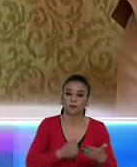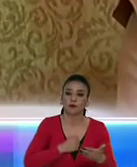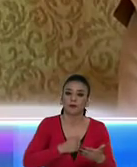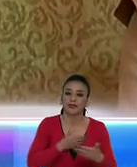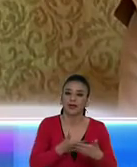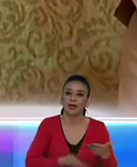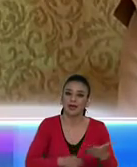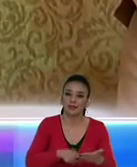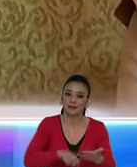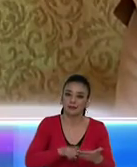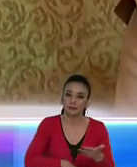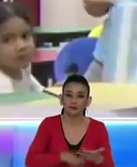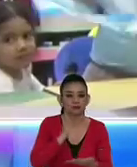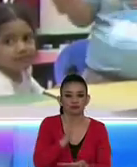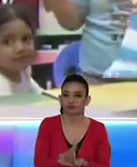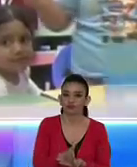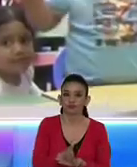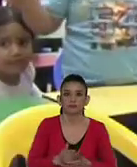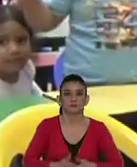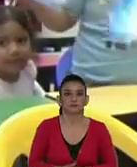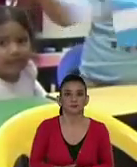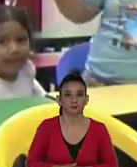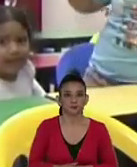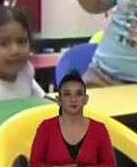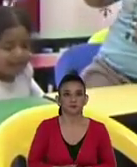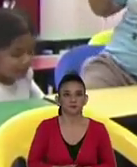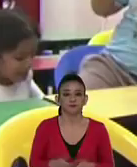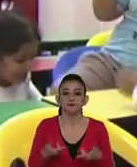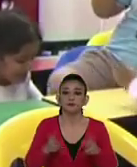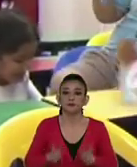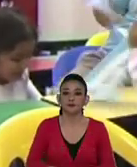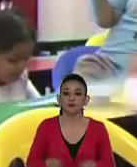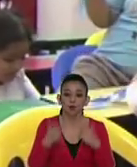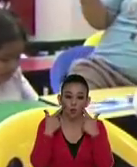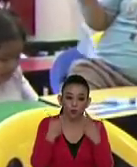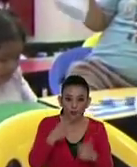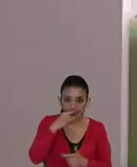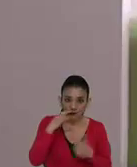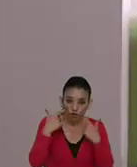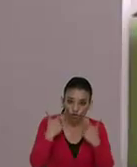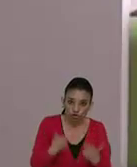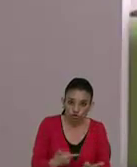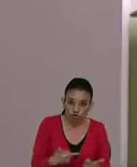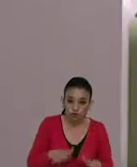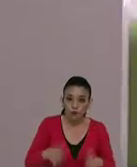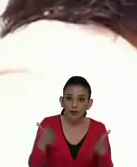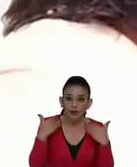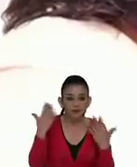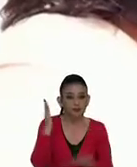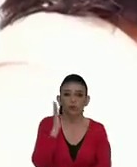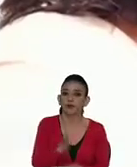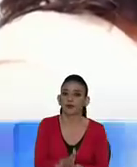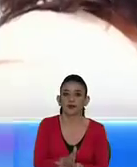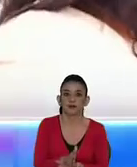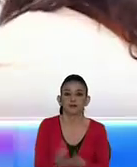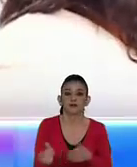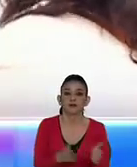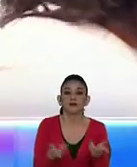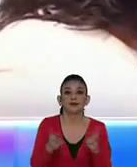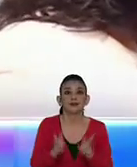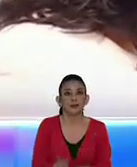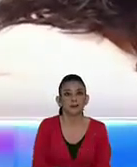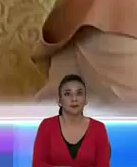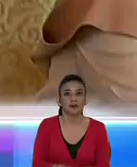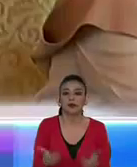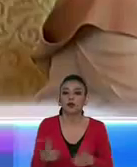de la gente. Y también se cierran las guarderías de la ciudad de Guayaquil, al igual que los